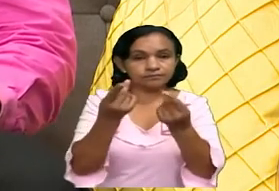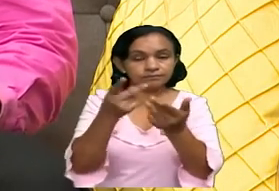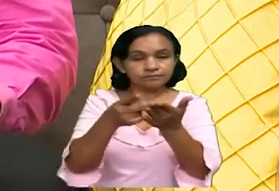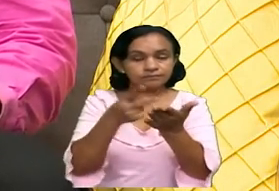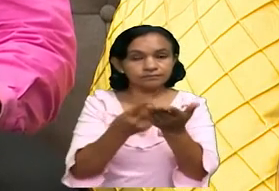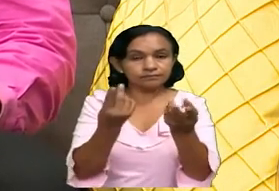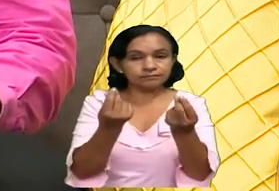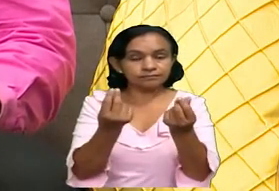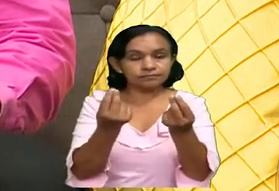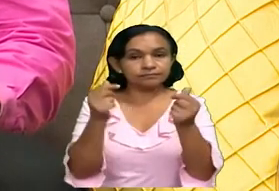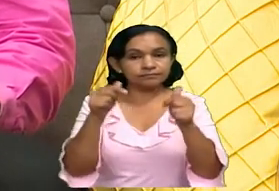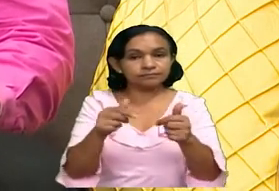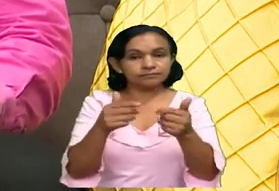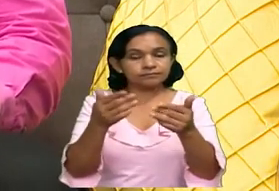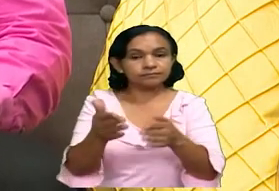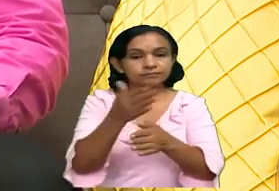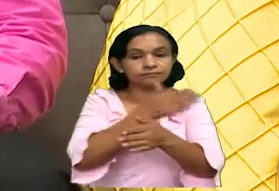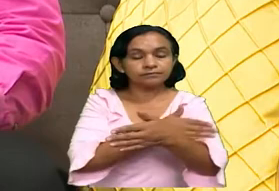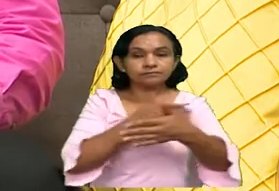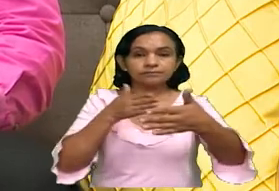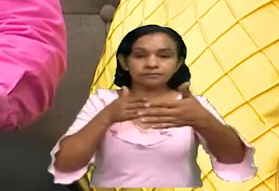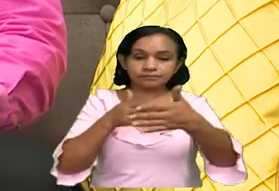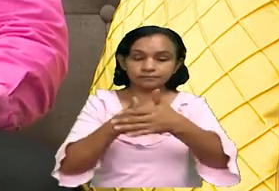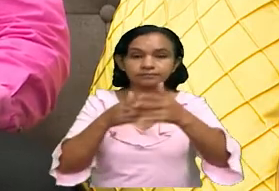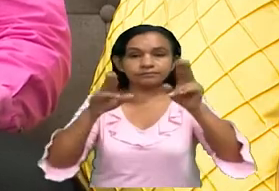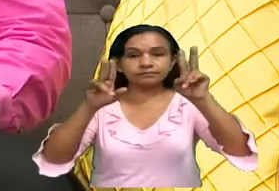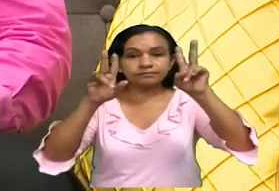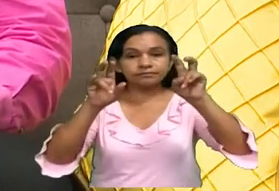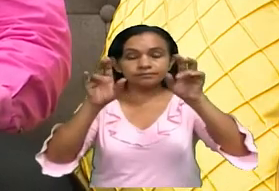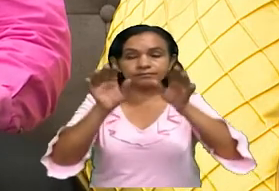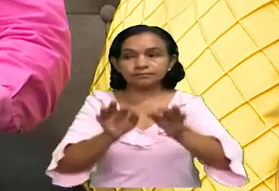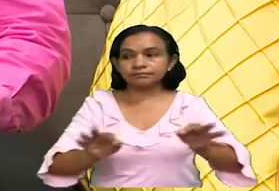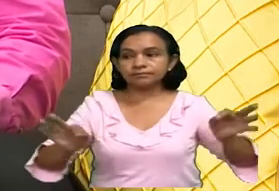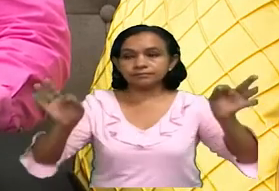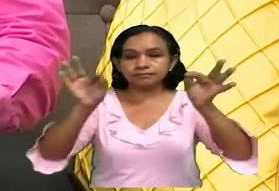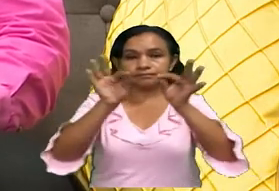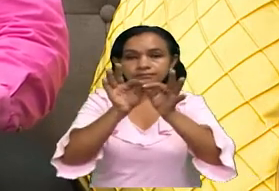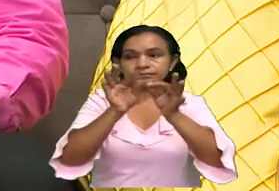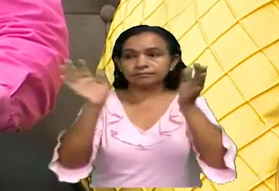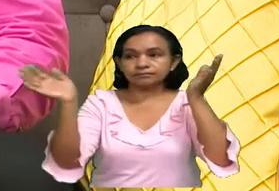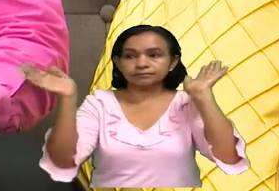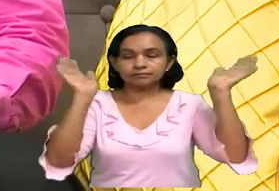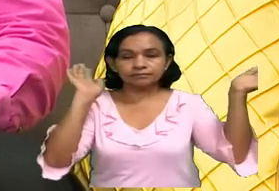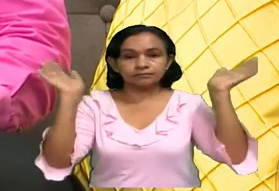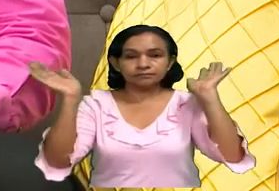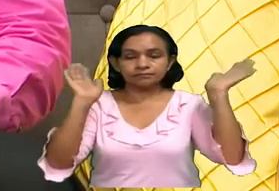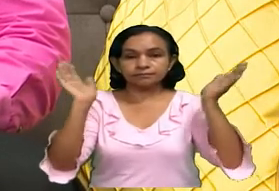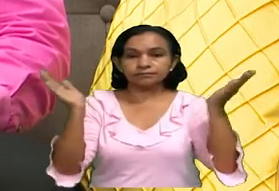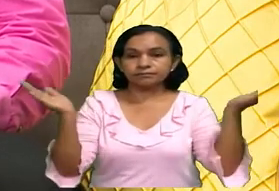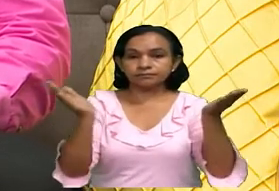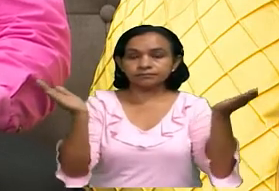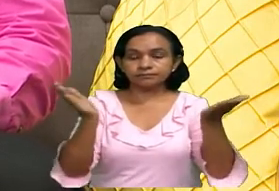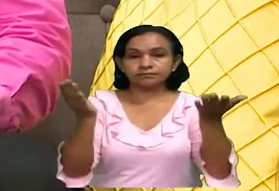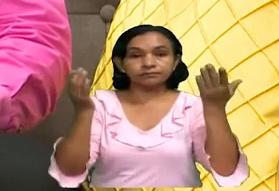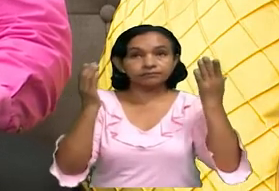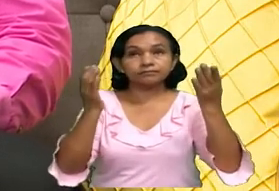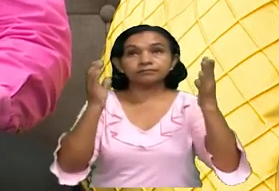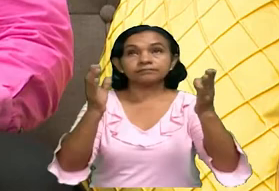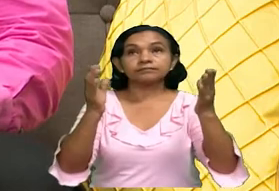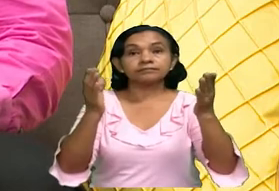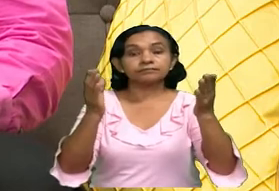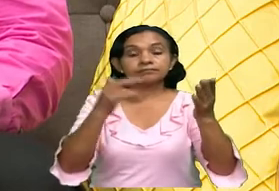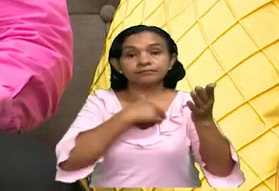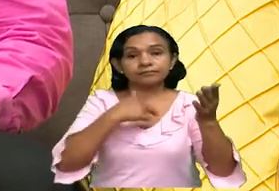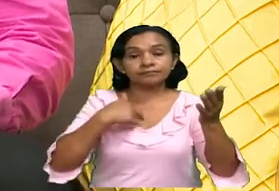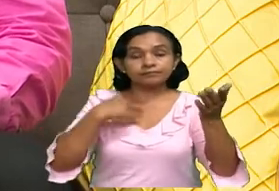Diputado, pues antes de irnos a la pausa, ¿no?, un tema muy importante, el mercado interno, las estrategias y los rendimientos, ¿no?, para abastecer